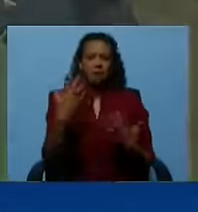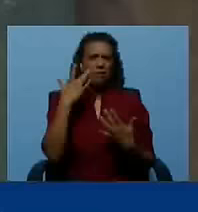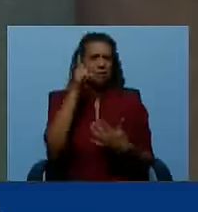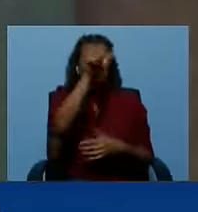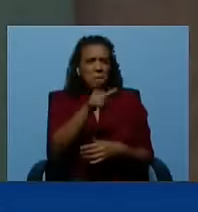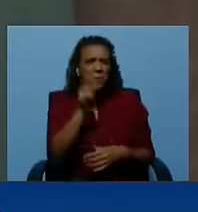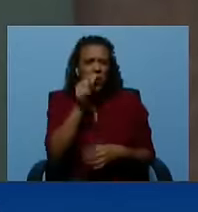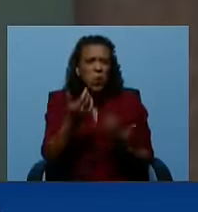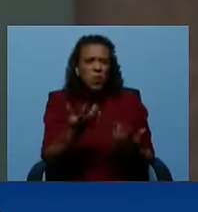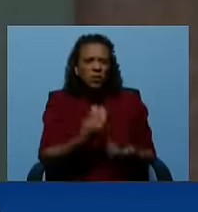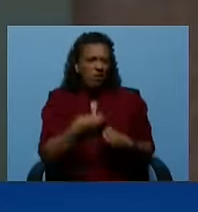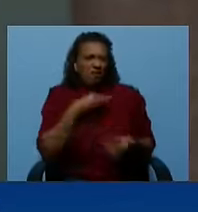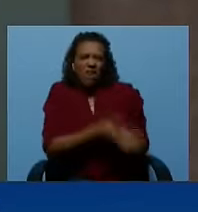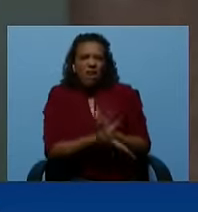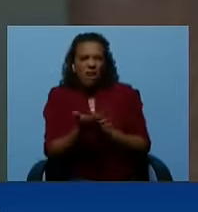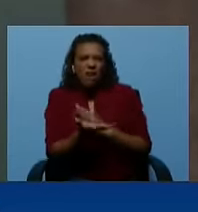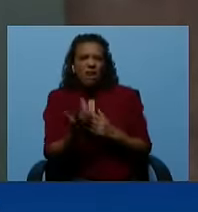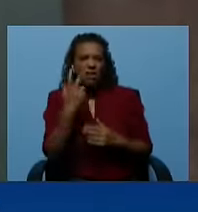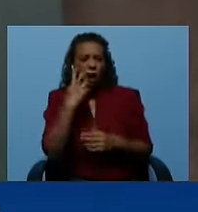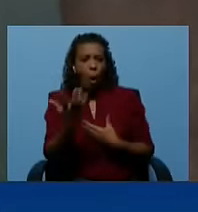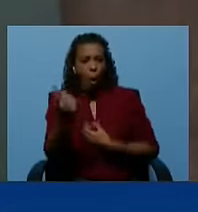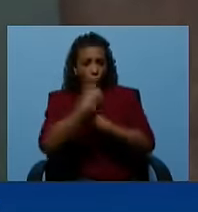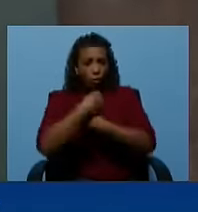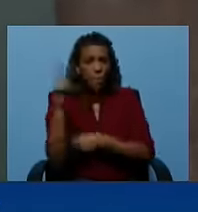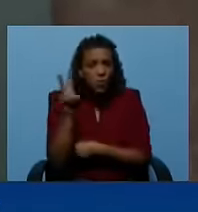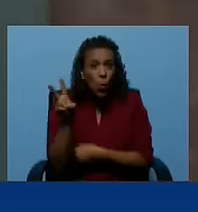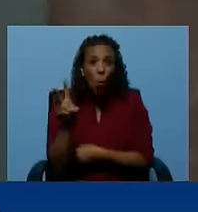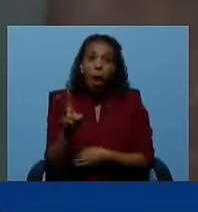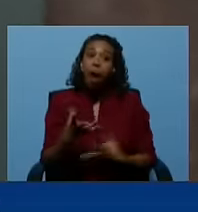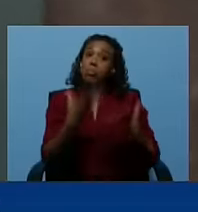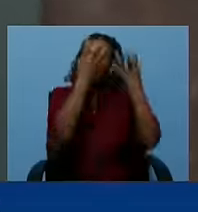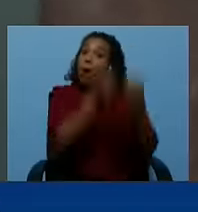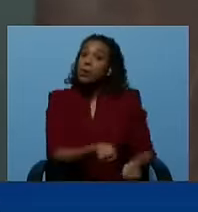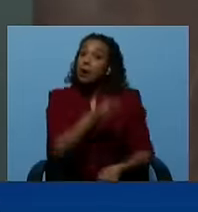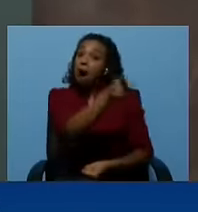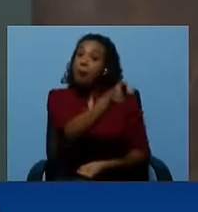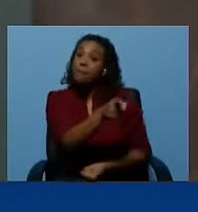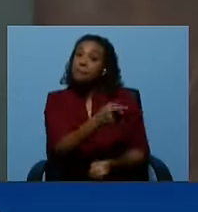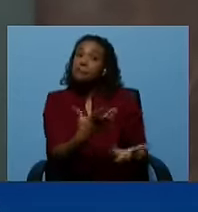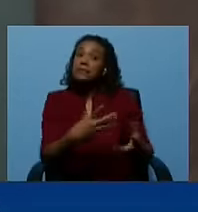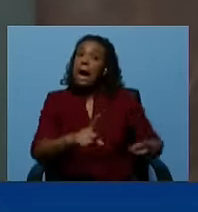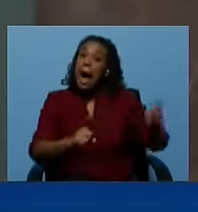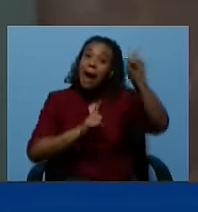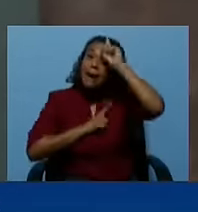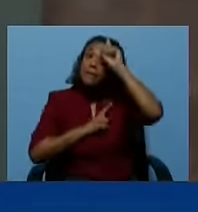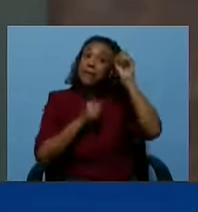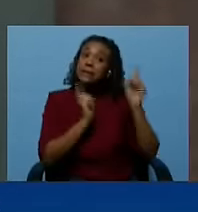Project, te metiste ya con Venezuela, te vas a secar, Will, te vas a secar.